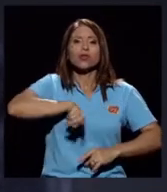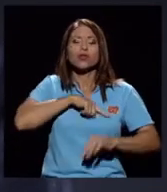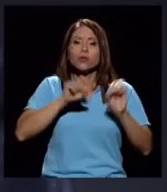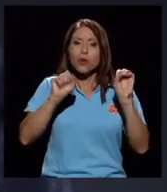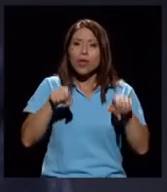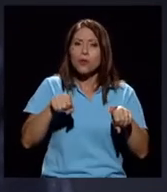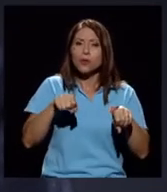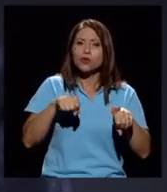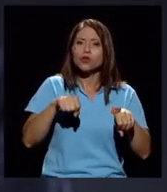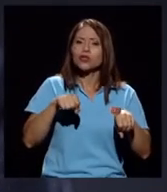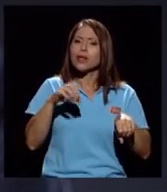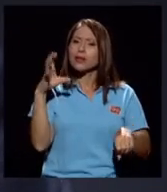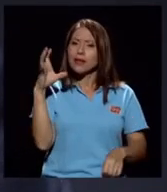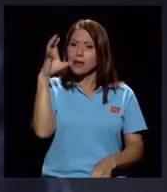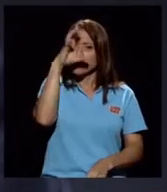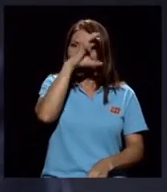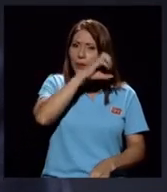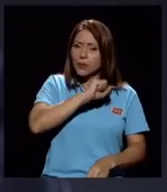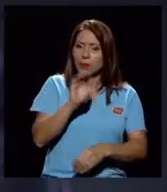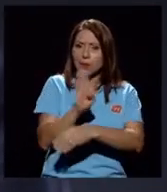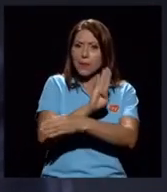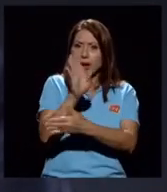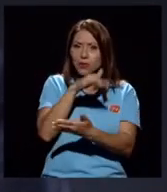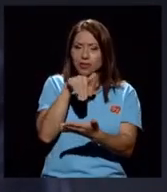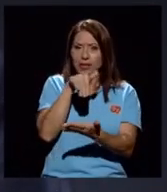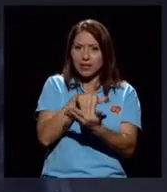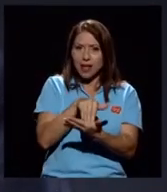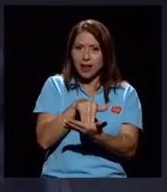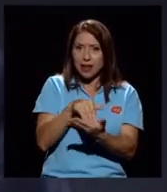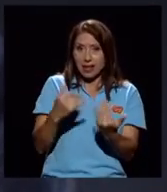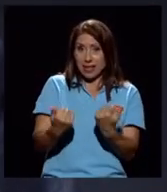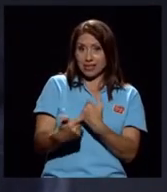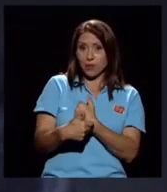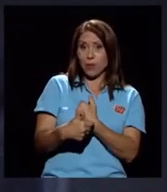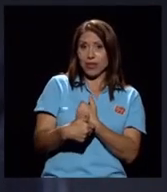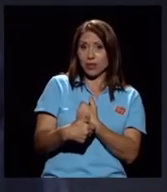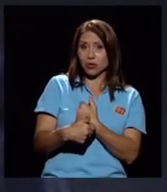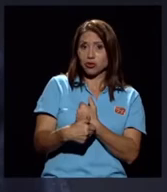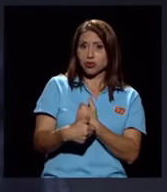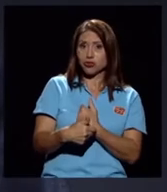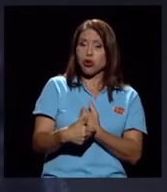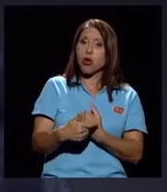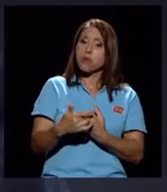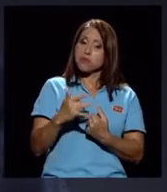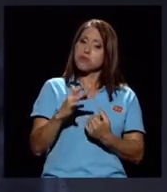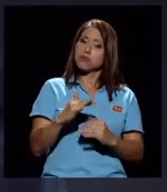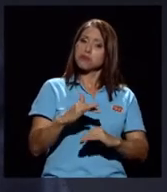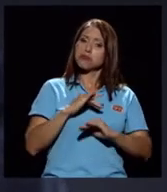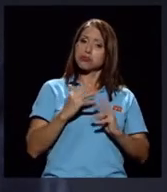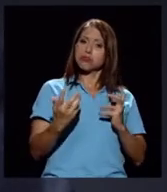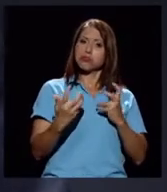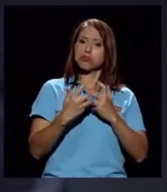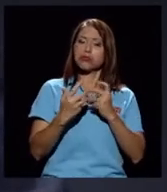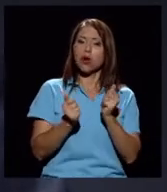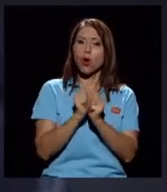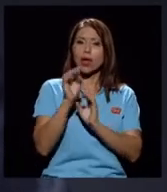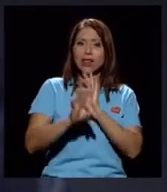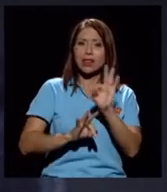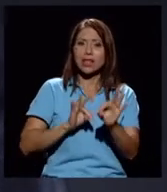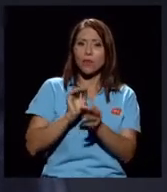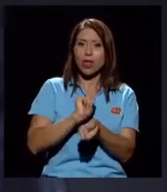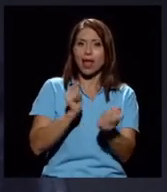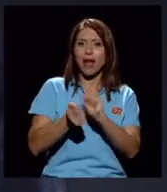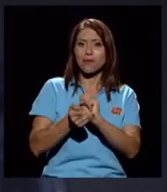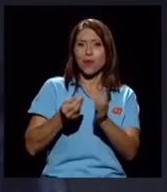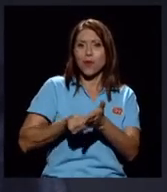central se consideraba en estos momentos confortables con el tipo de cambio que anda por ahí y lo está todavía